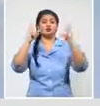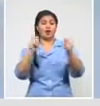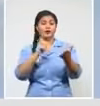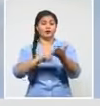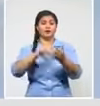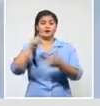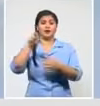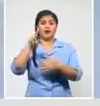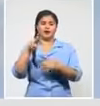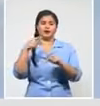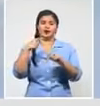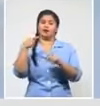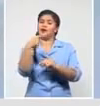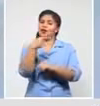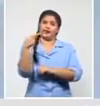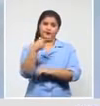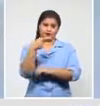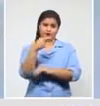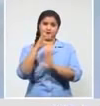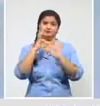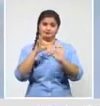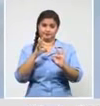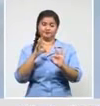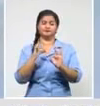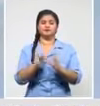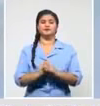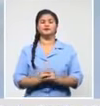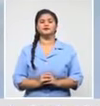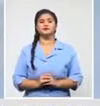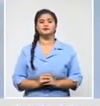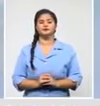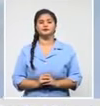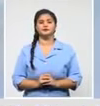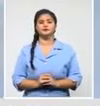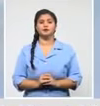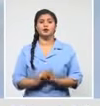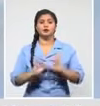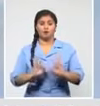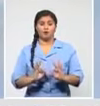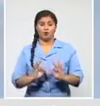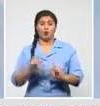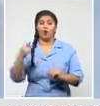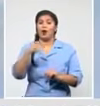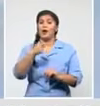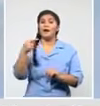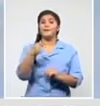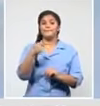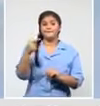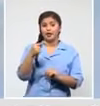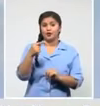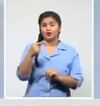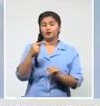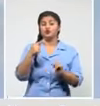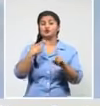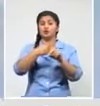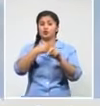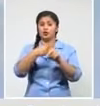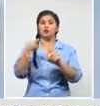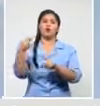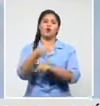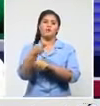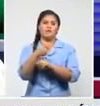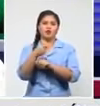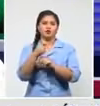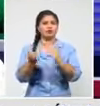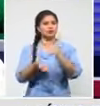hemos tenido menos ingresos, pues indiscutiblemente las altas también disminuyen. Solamente en